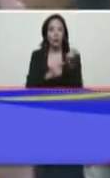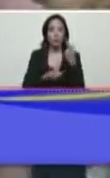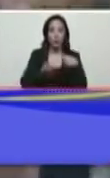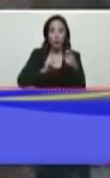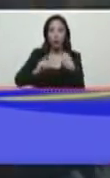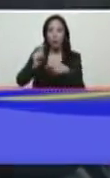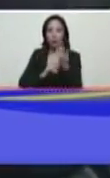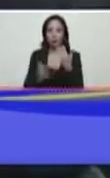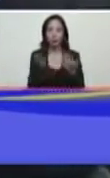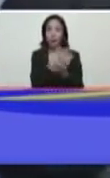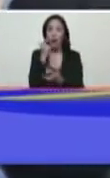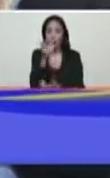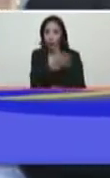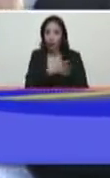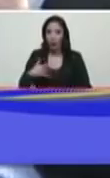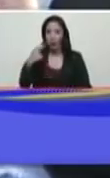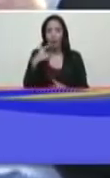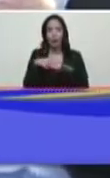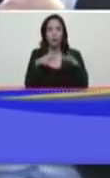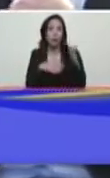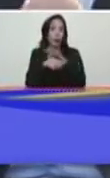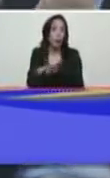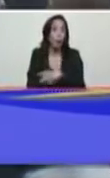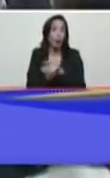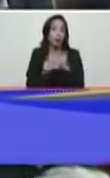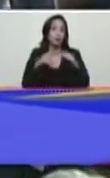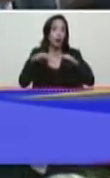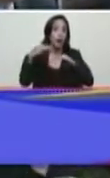el que quiera venir a invertir.